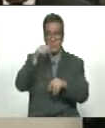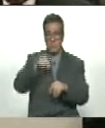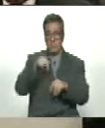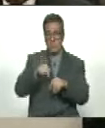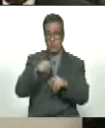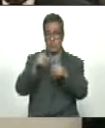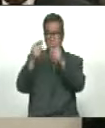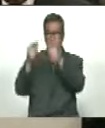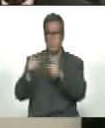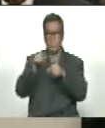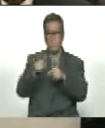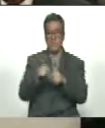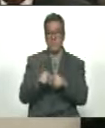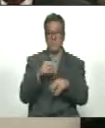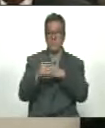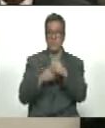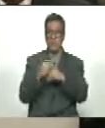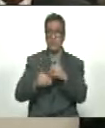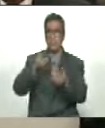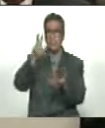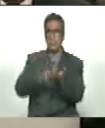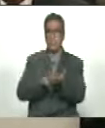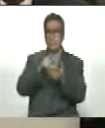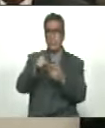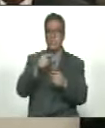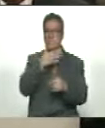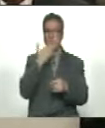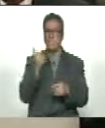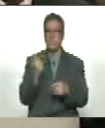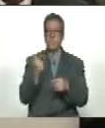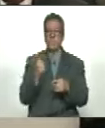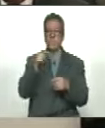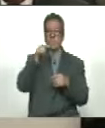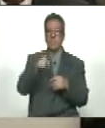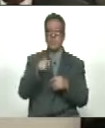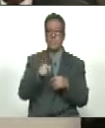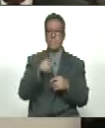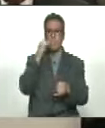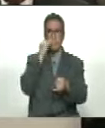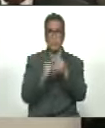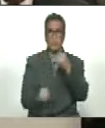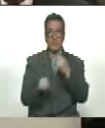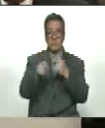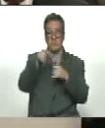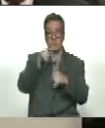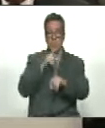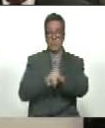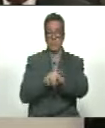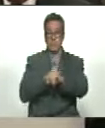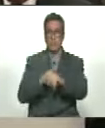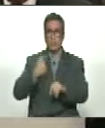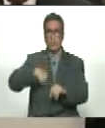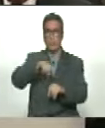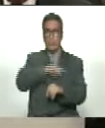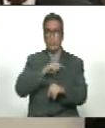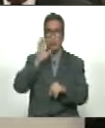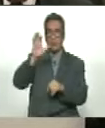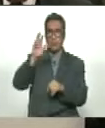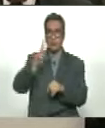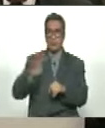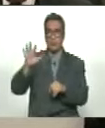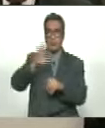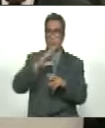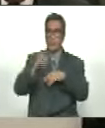el presupuesto que se está aprobando en las mejores condiciones de la última década de nuestro país,